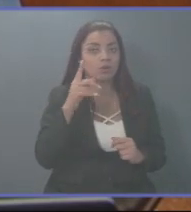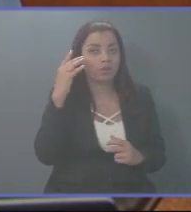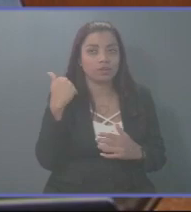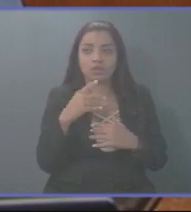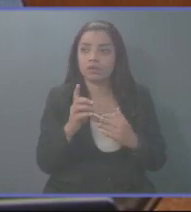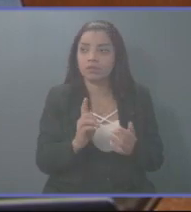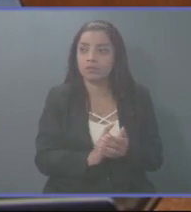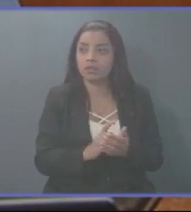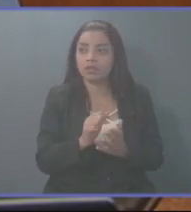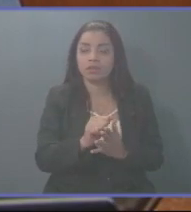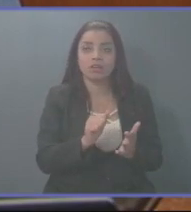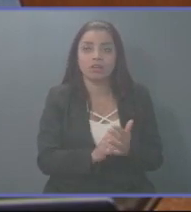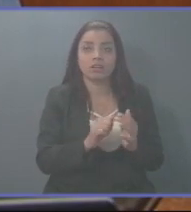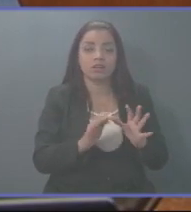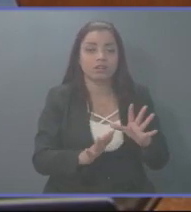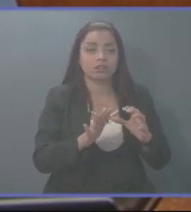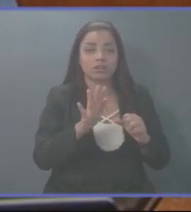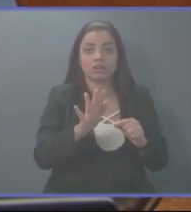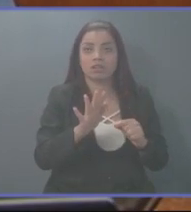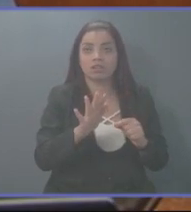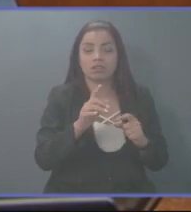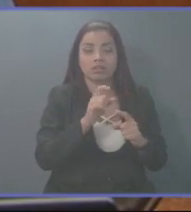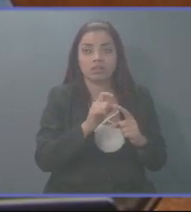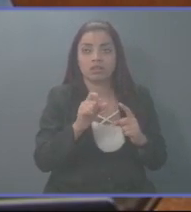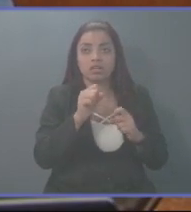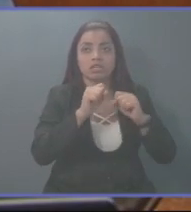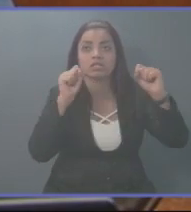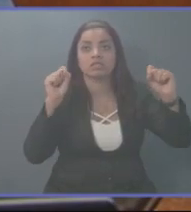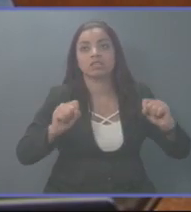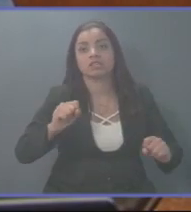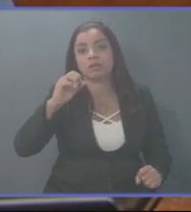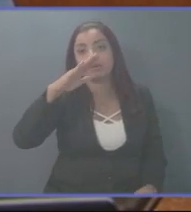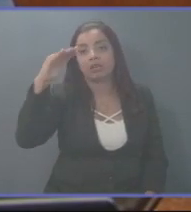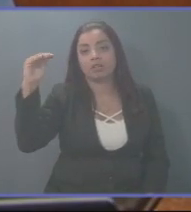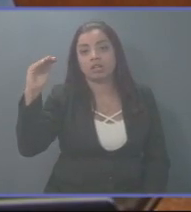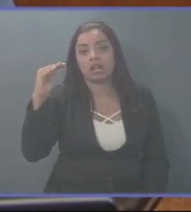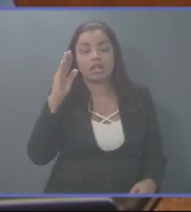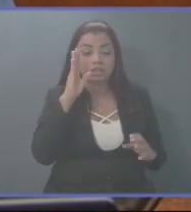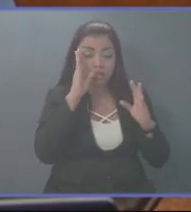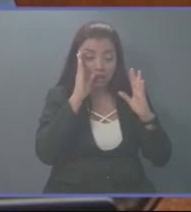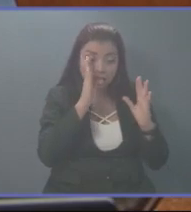diputada, artículo numeral 15, que corresponde al Sistema Nacional de Atención y